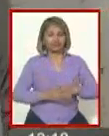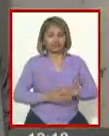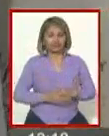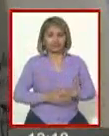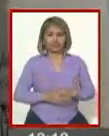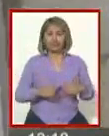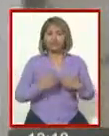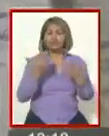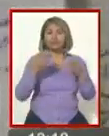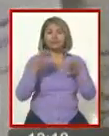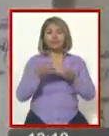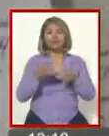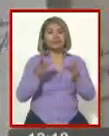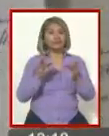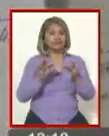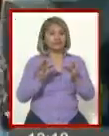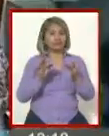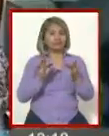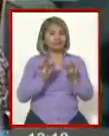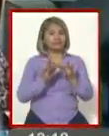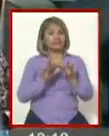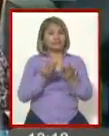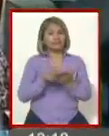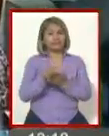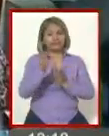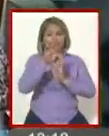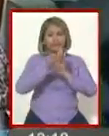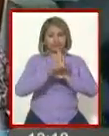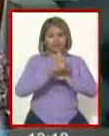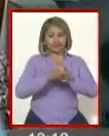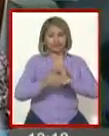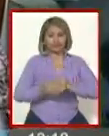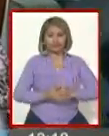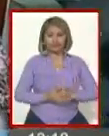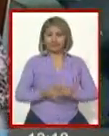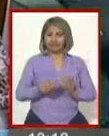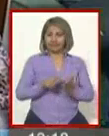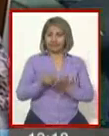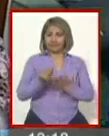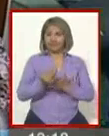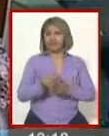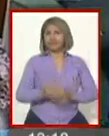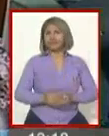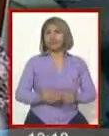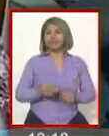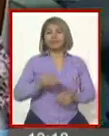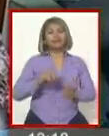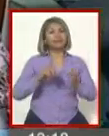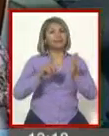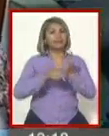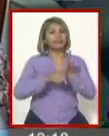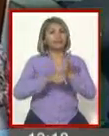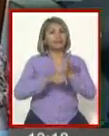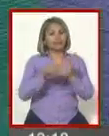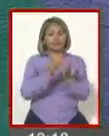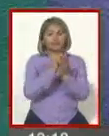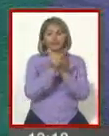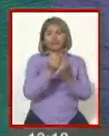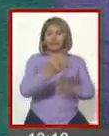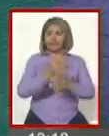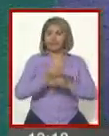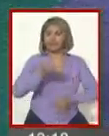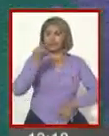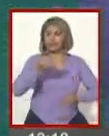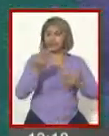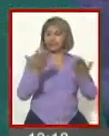ya cómo se contrató de forma directa, como es compra menor, ya las compras de las bandas. Segundo, el acta de recepción,